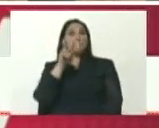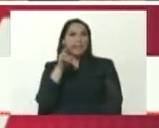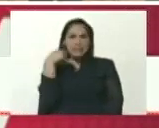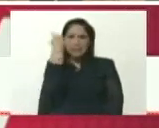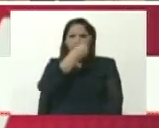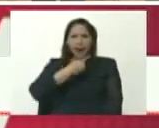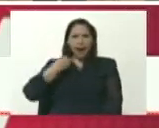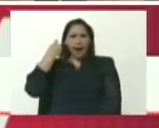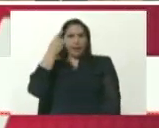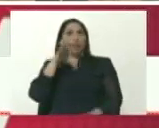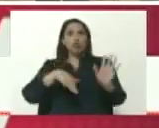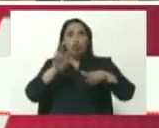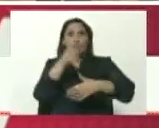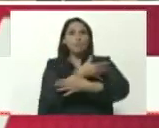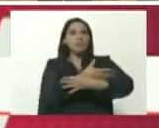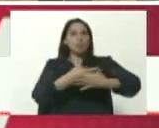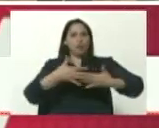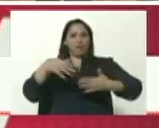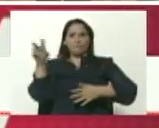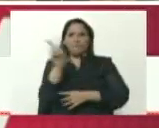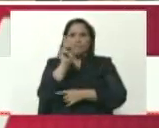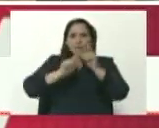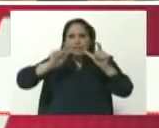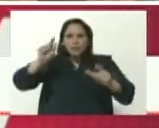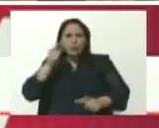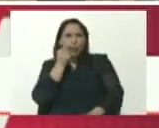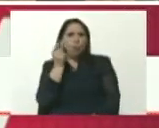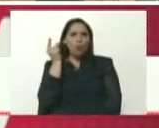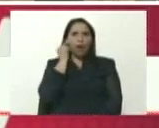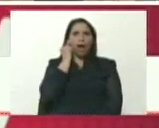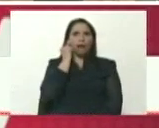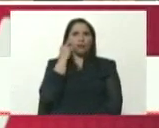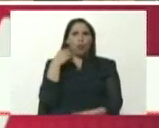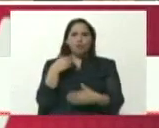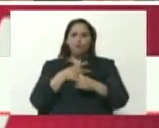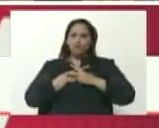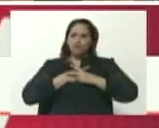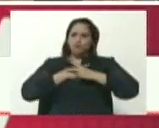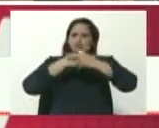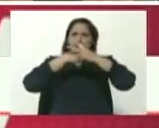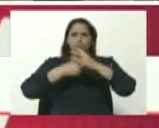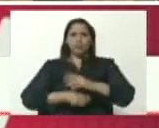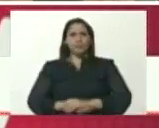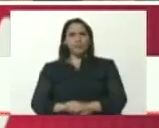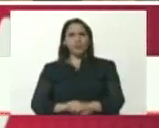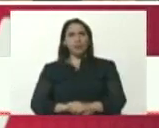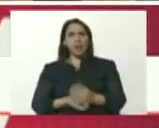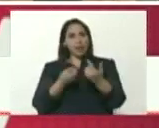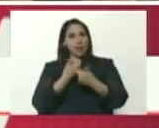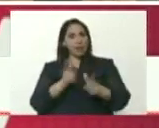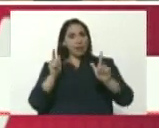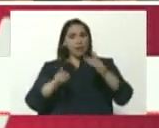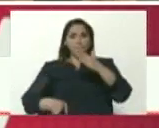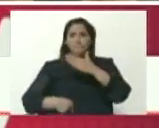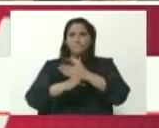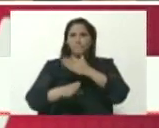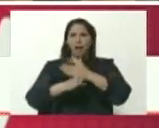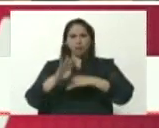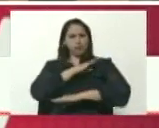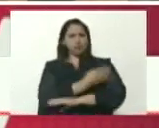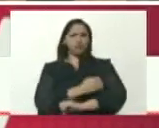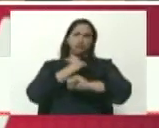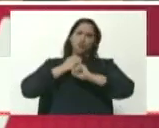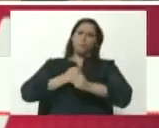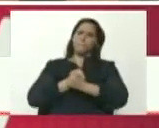millones de venezolanos y venezolanas que voluntaria y libremente van con su rebeldía, con